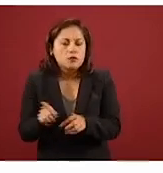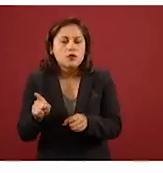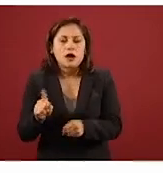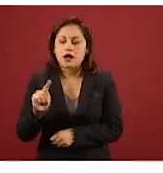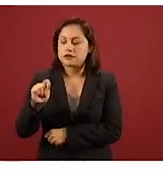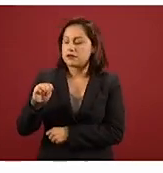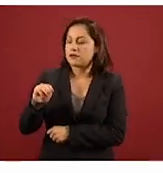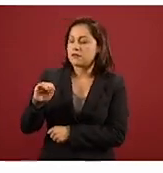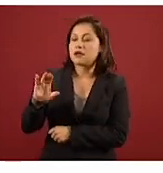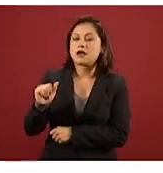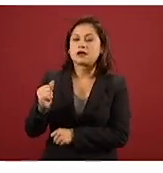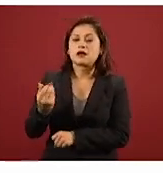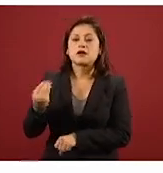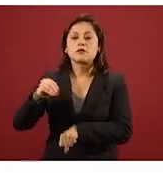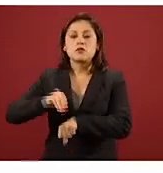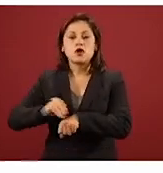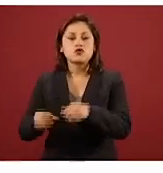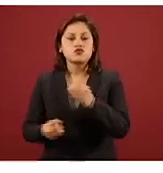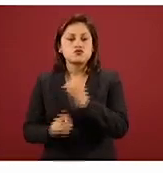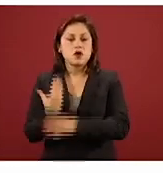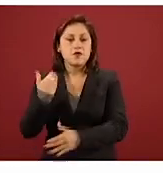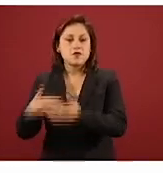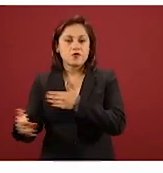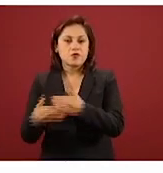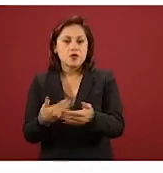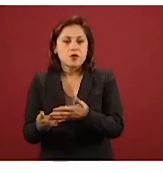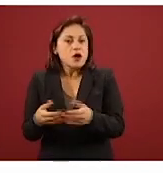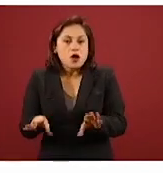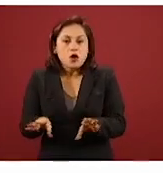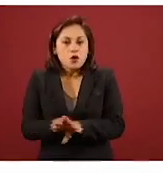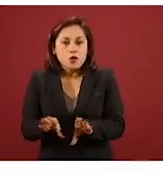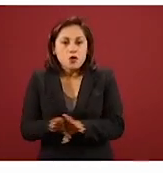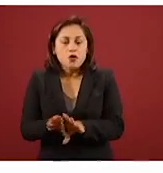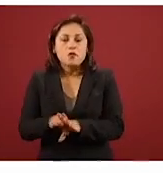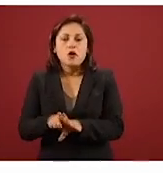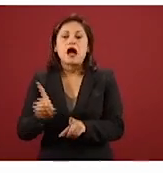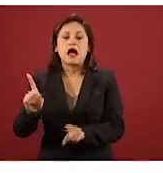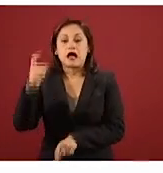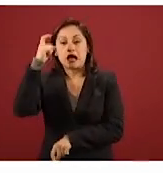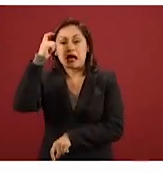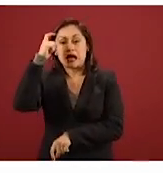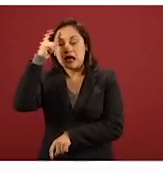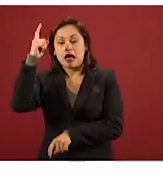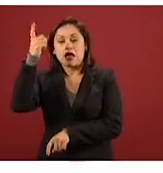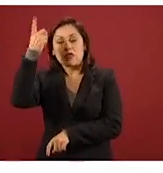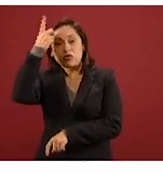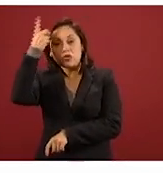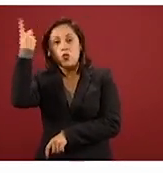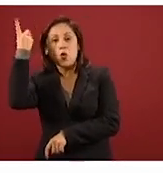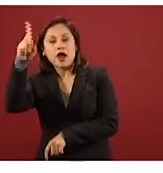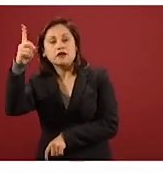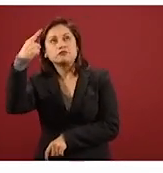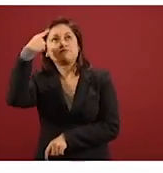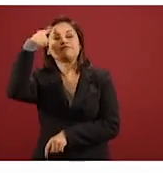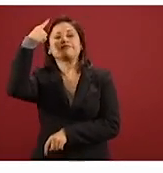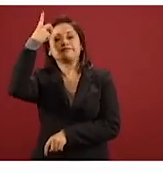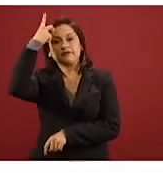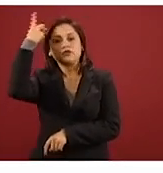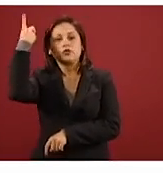y básicamente está en la parte de la propiedad intelectual, el respeto a